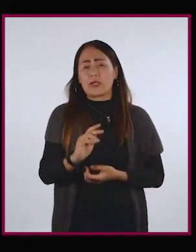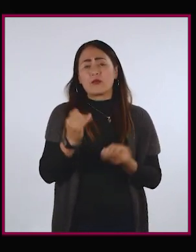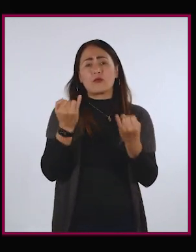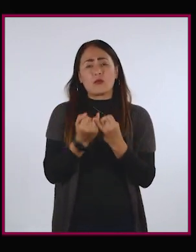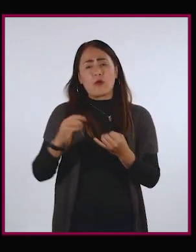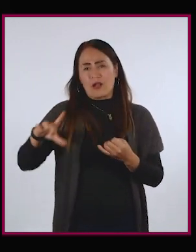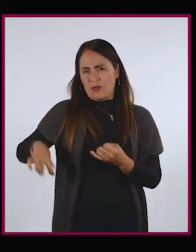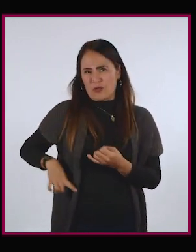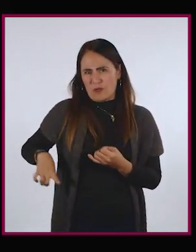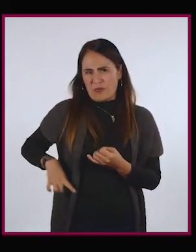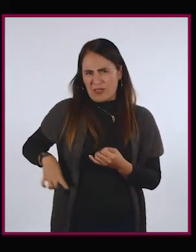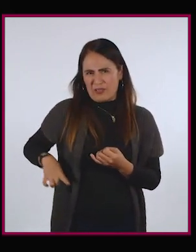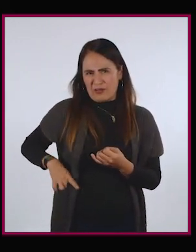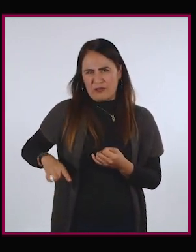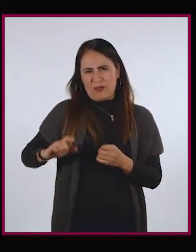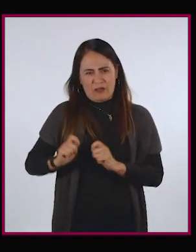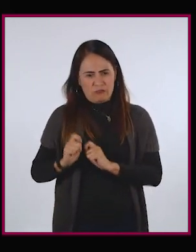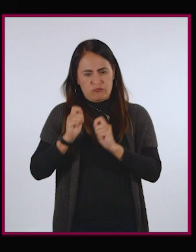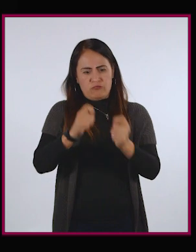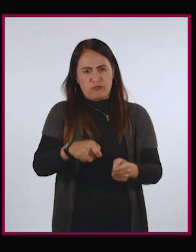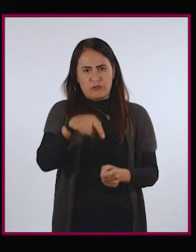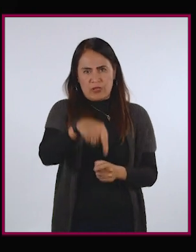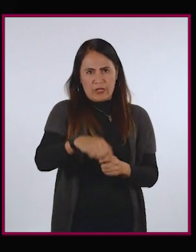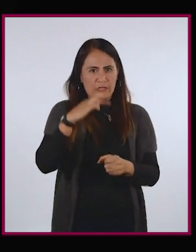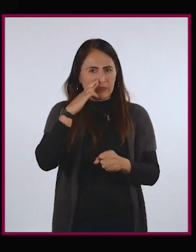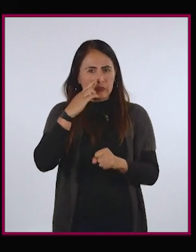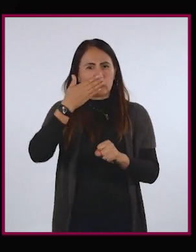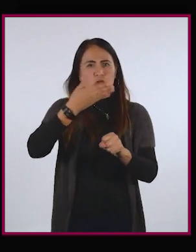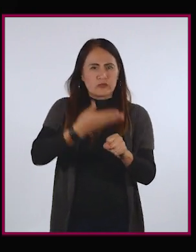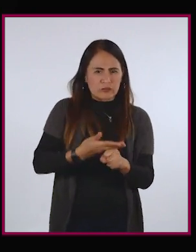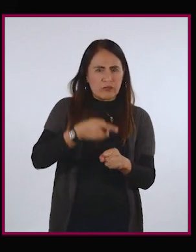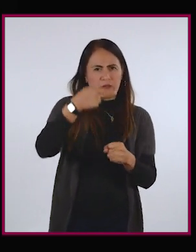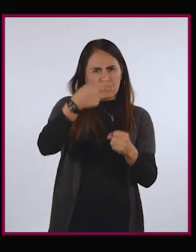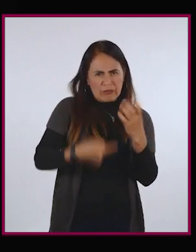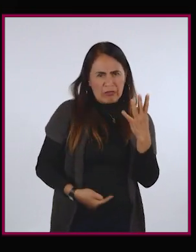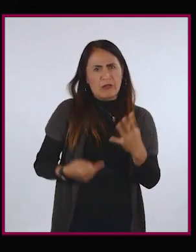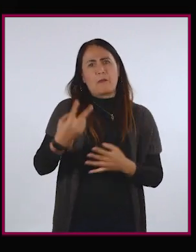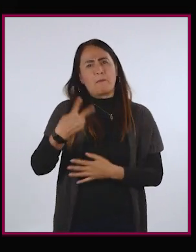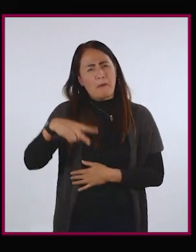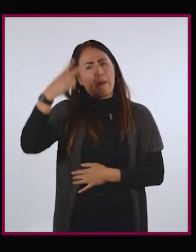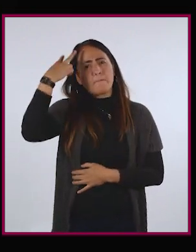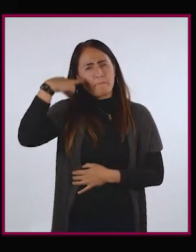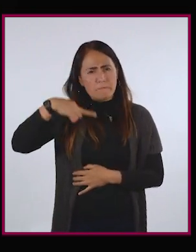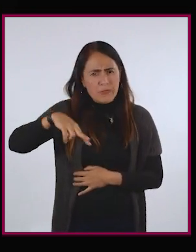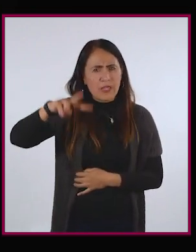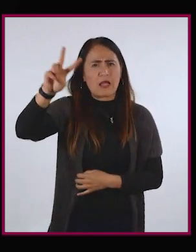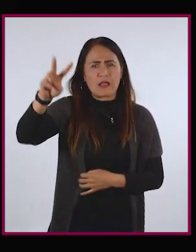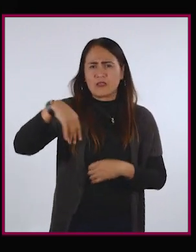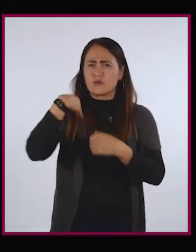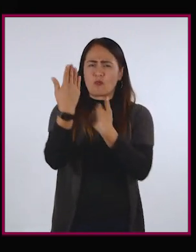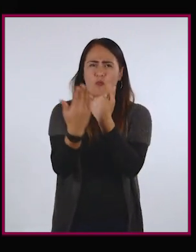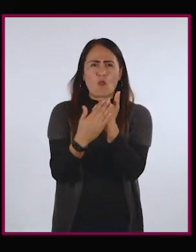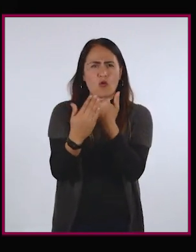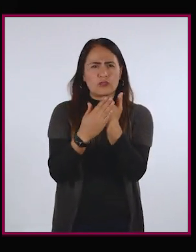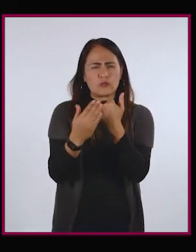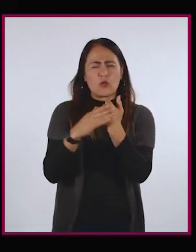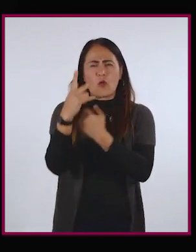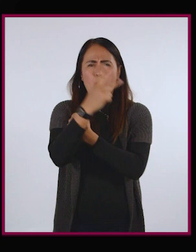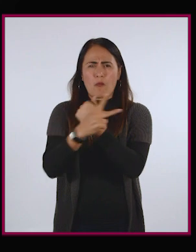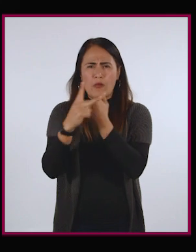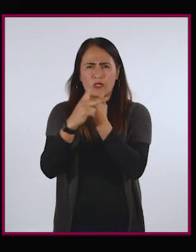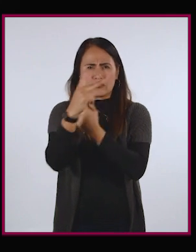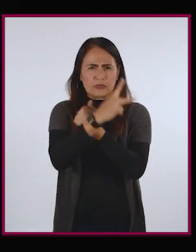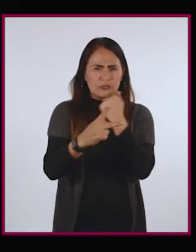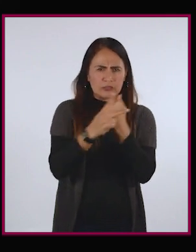fue encargado por el gobierno de la República para organizar y asistir todas las expediciones científicas que vinieron de